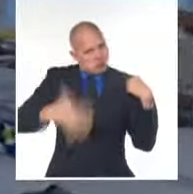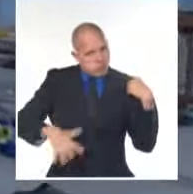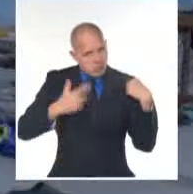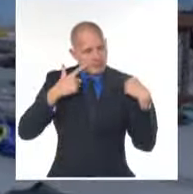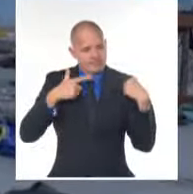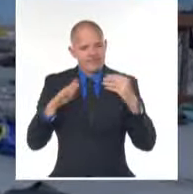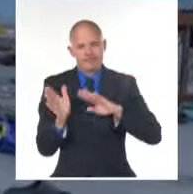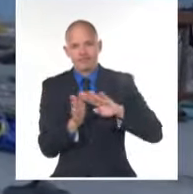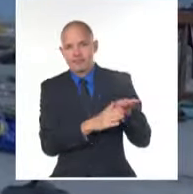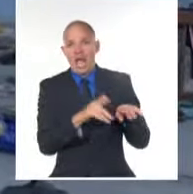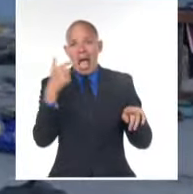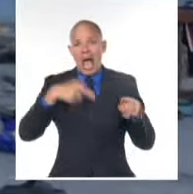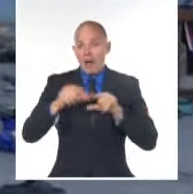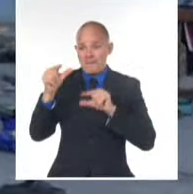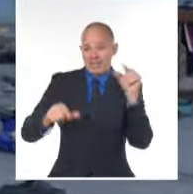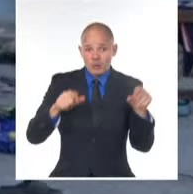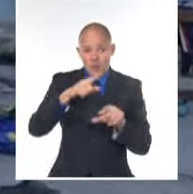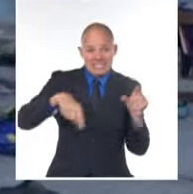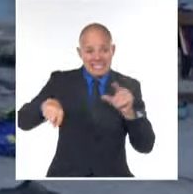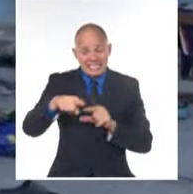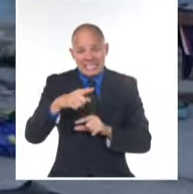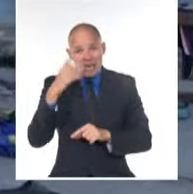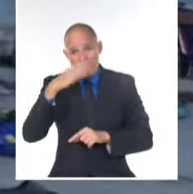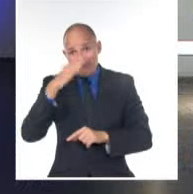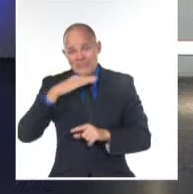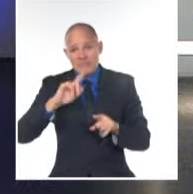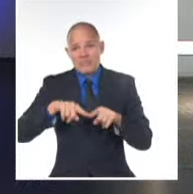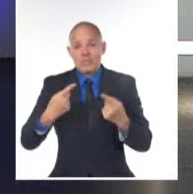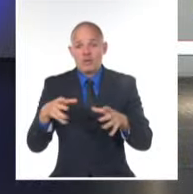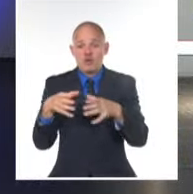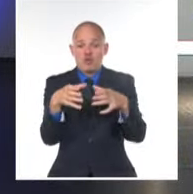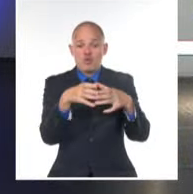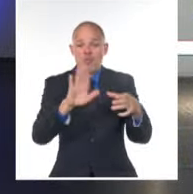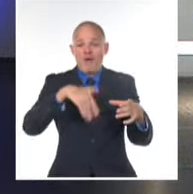más creciente poder que toman las bandas delincuenciales.